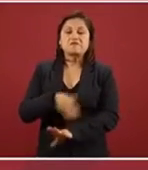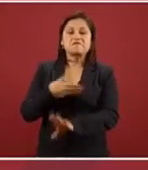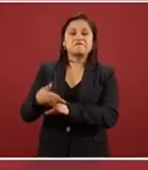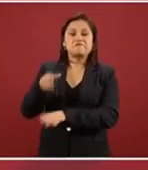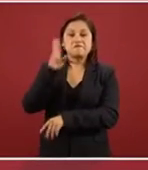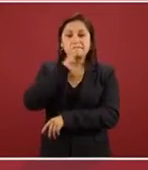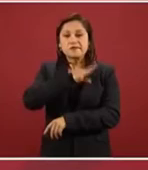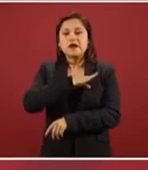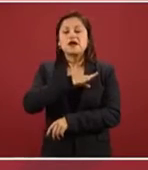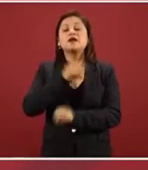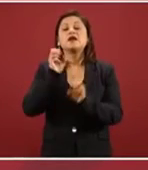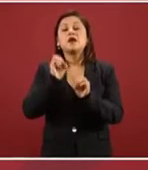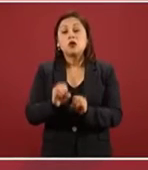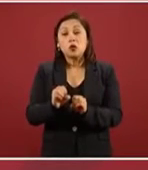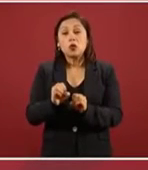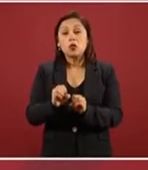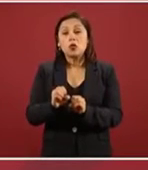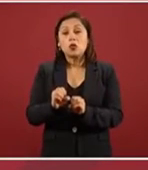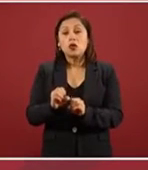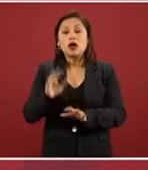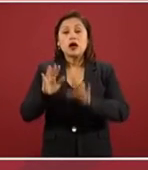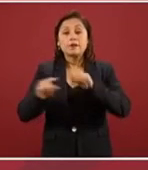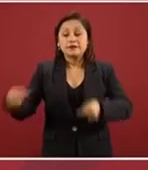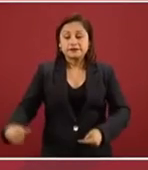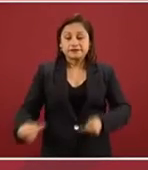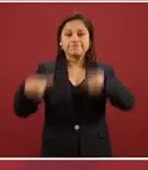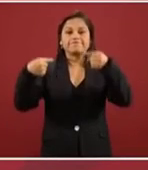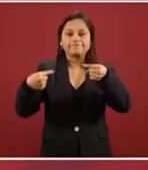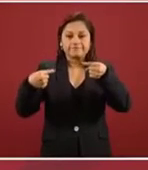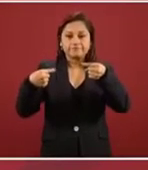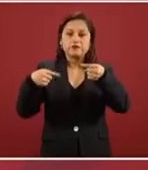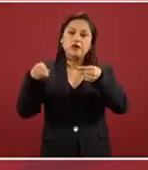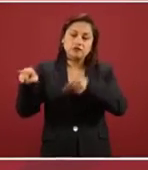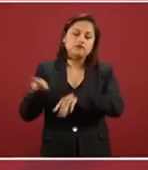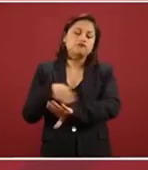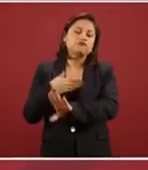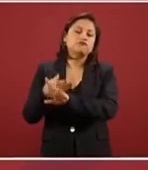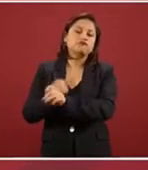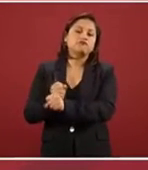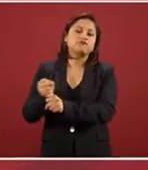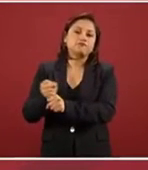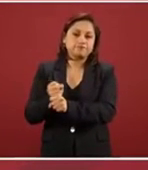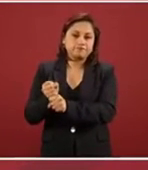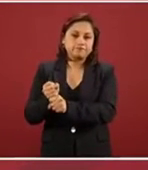tenían puntos de vista distintos al gobierno.